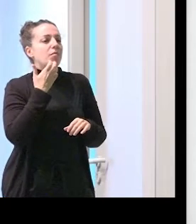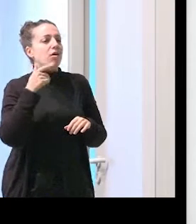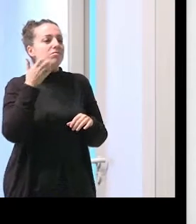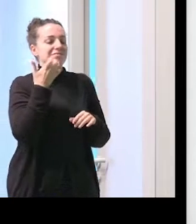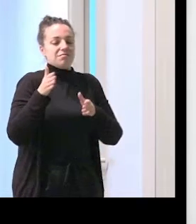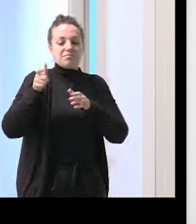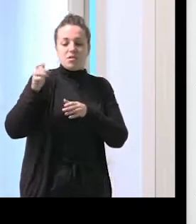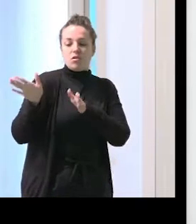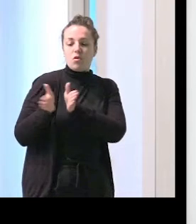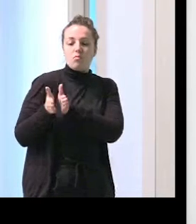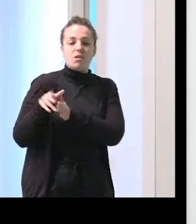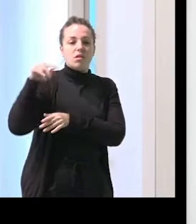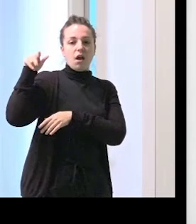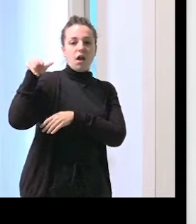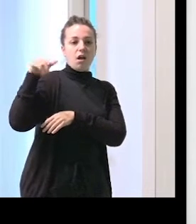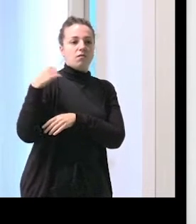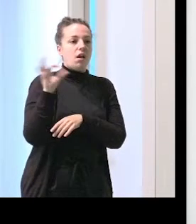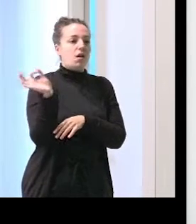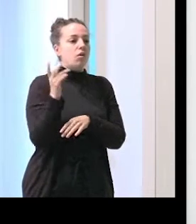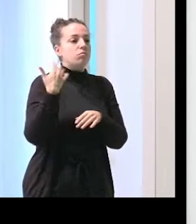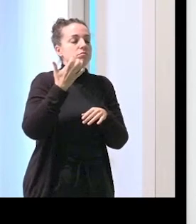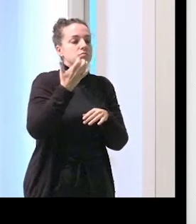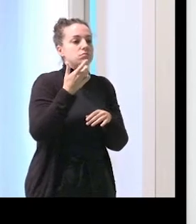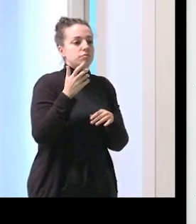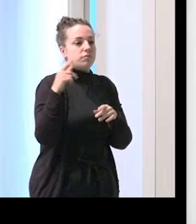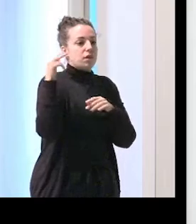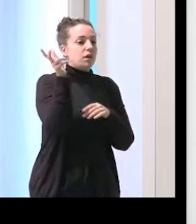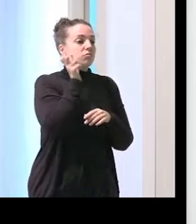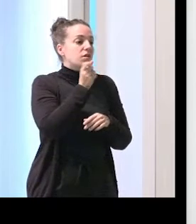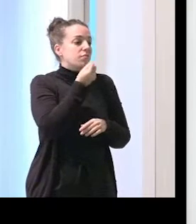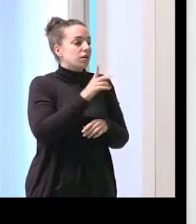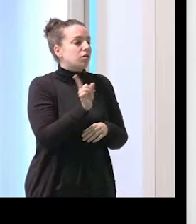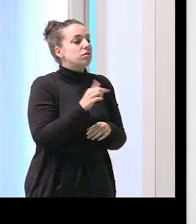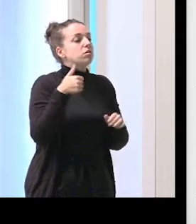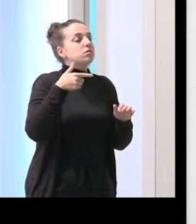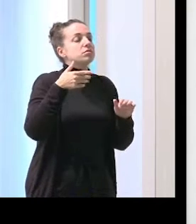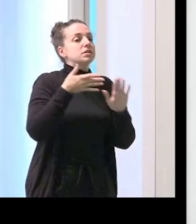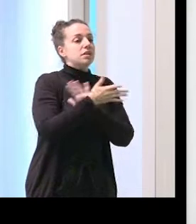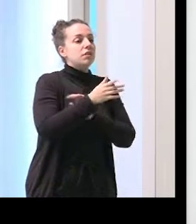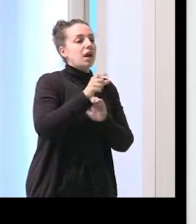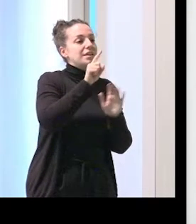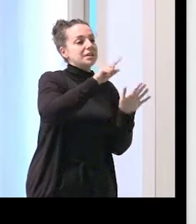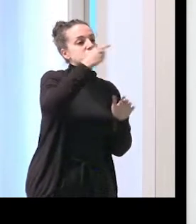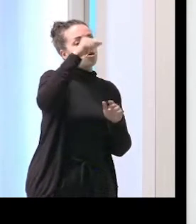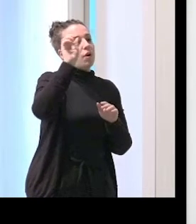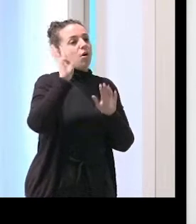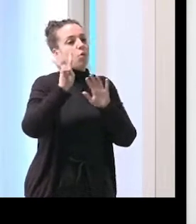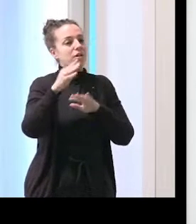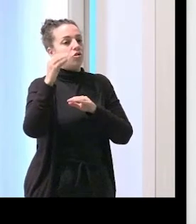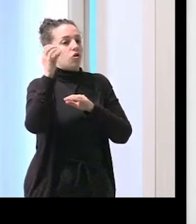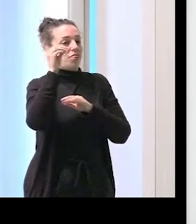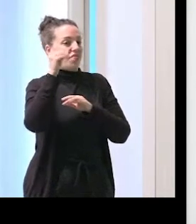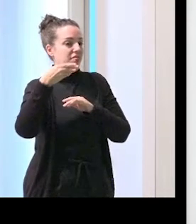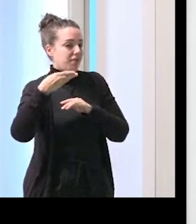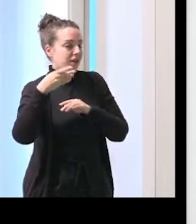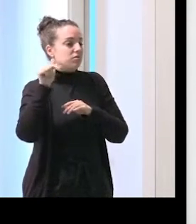un lado no vas a oír del otro, te tapa la cabeza, ¿no? Y produce una reducción del 6,4 decibelios y sobre todo lo hace en frecuencias altas.